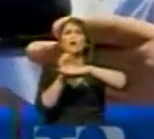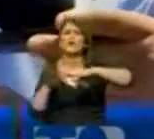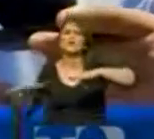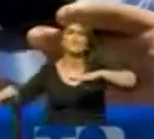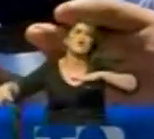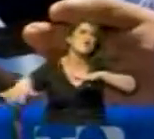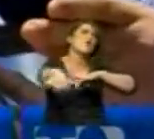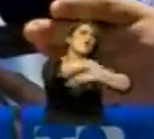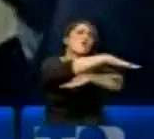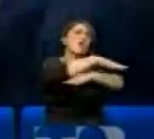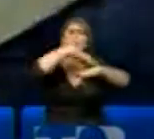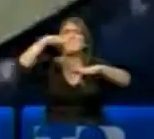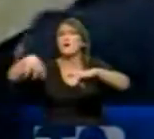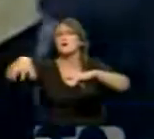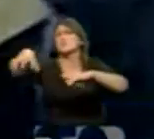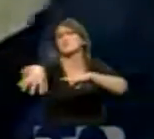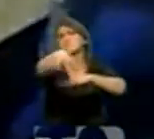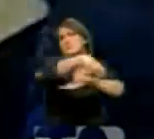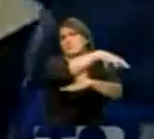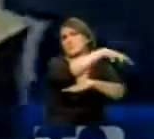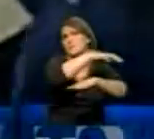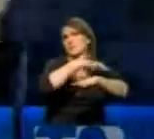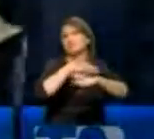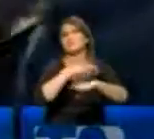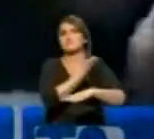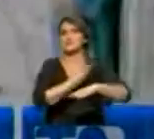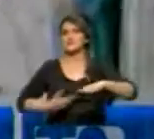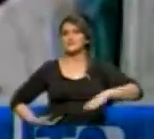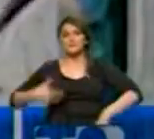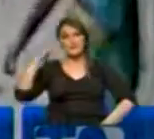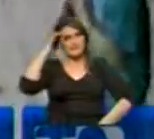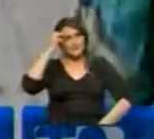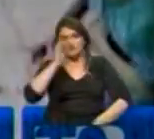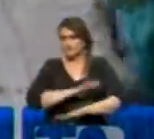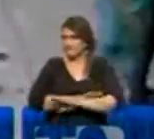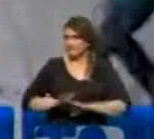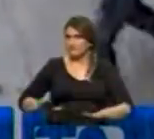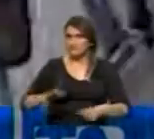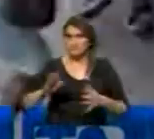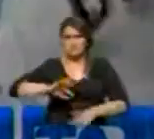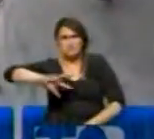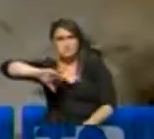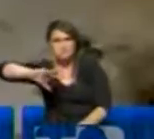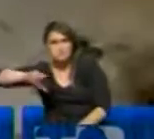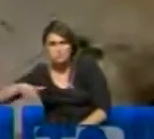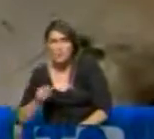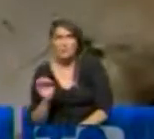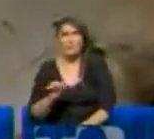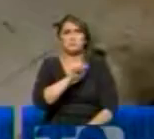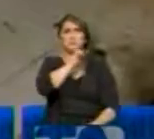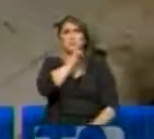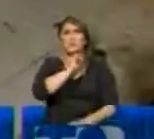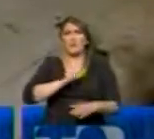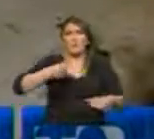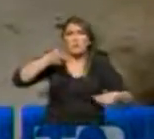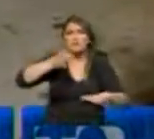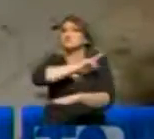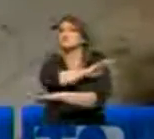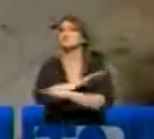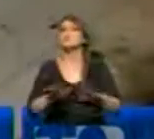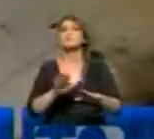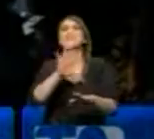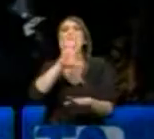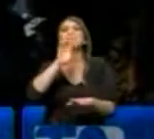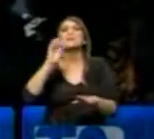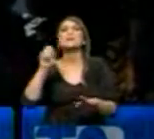se esté cumpliendo personalmente. Es un intento más por combatir la delincuencia. Primero en la urbe porteña y sus alrededores, para lo que incluso se asignaron 500